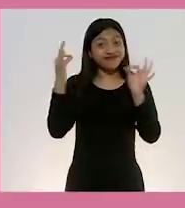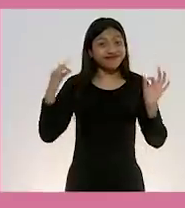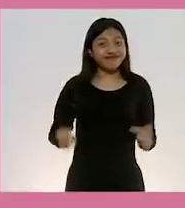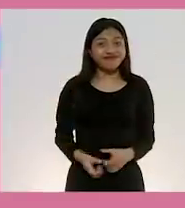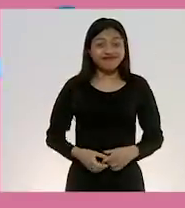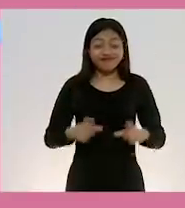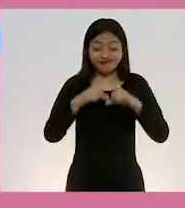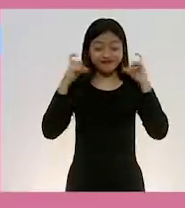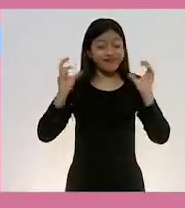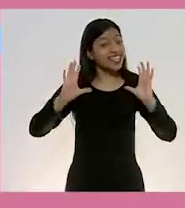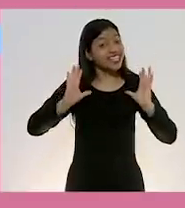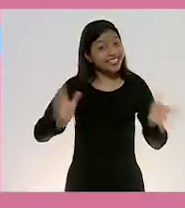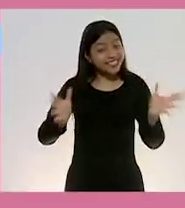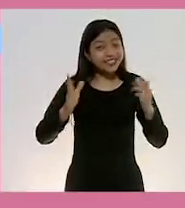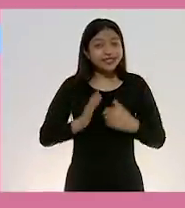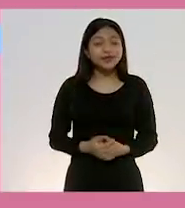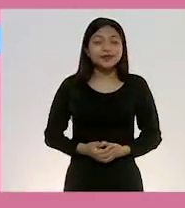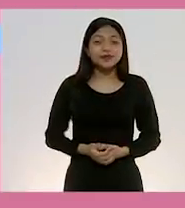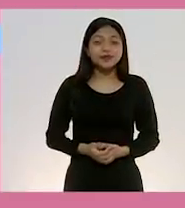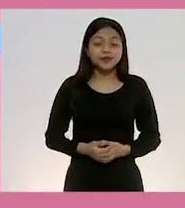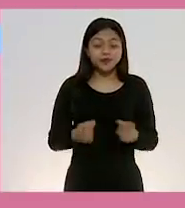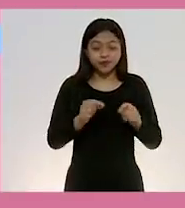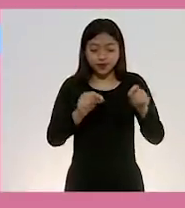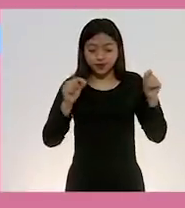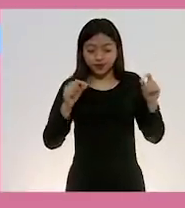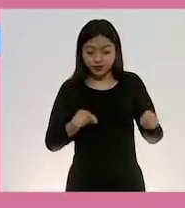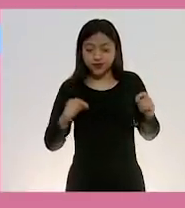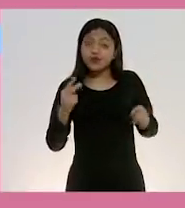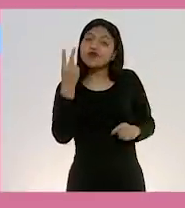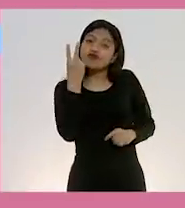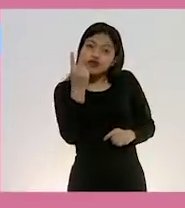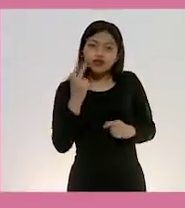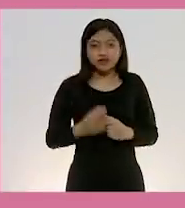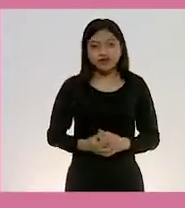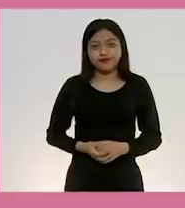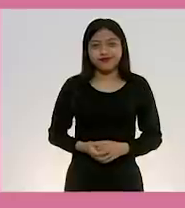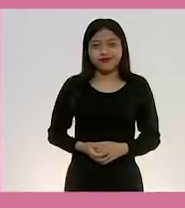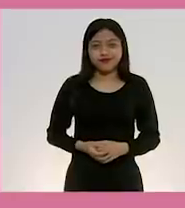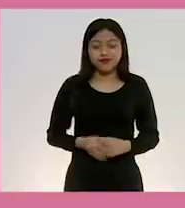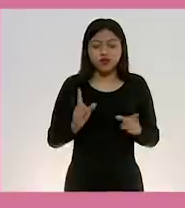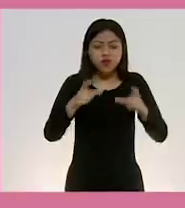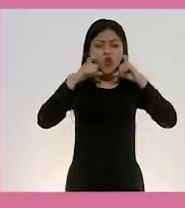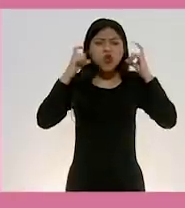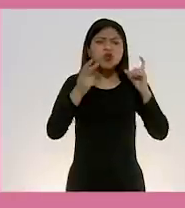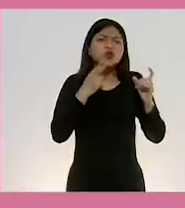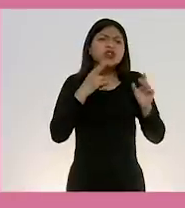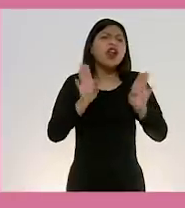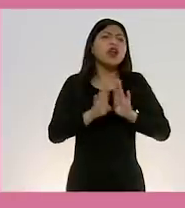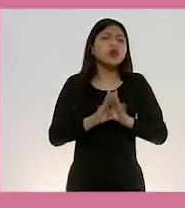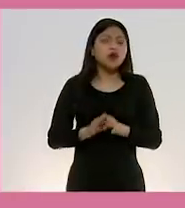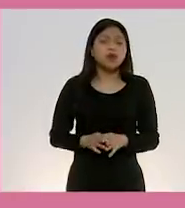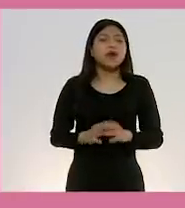¡Listo! Ya tienes un cubrebocas con 2 pares de cuerdas. Para